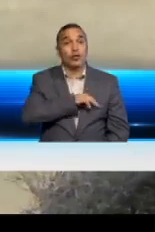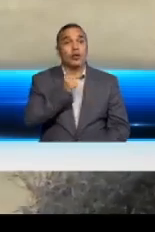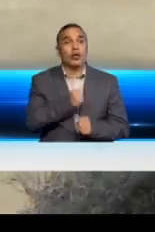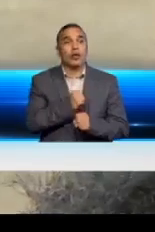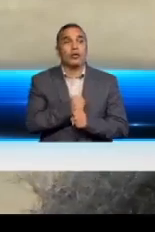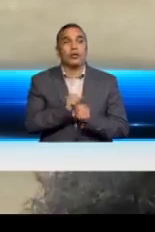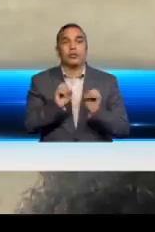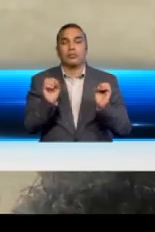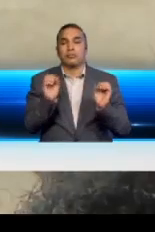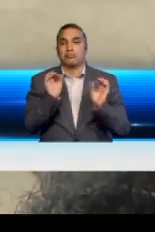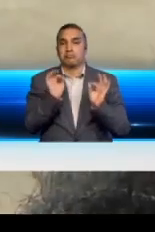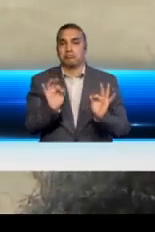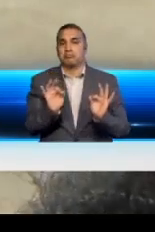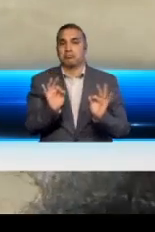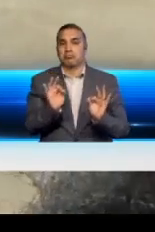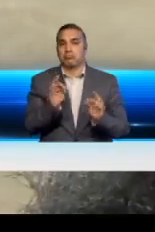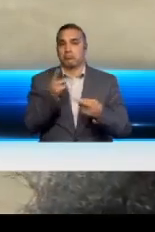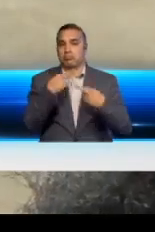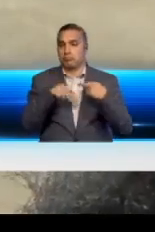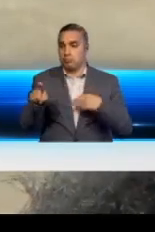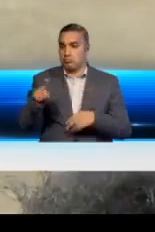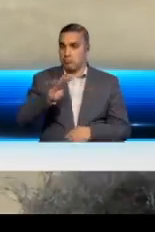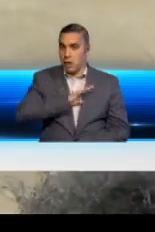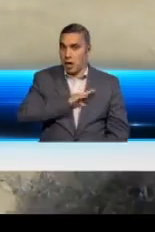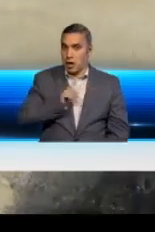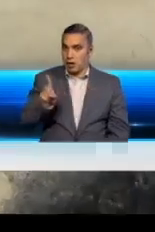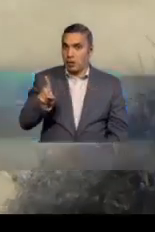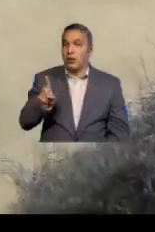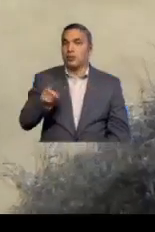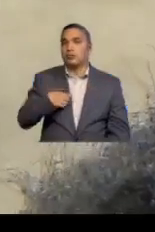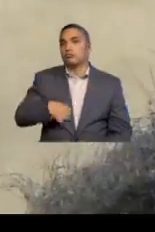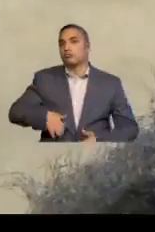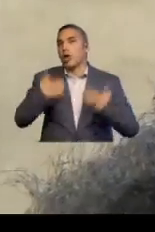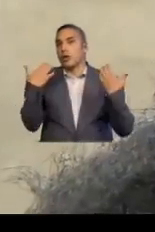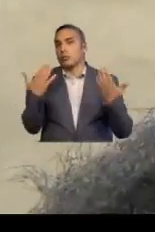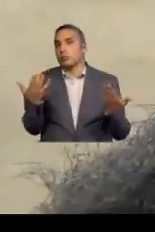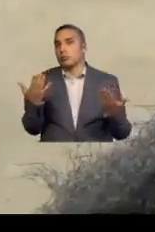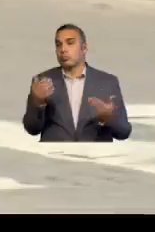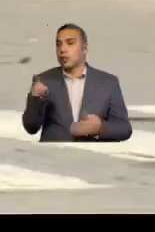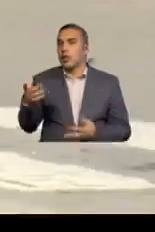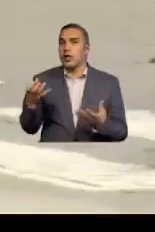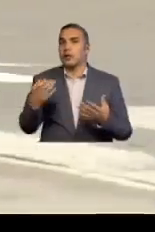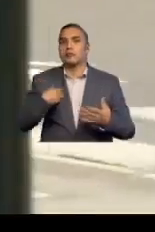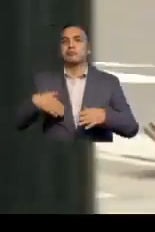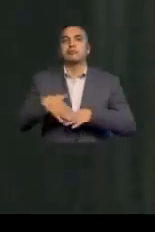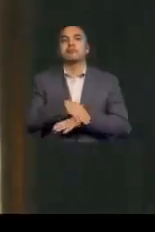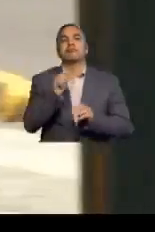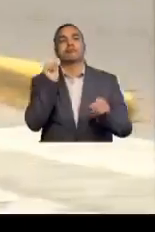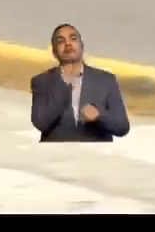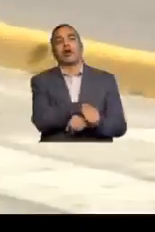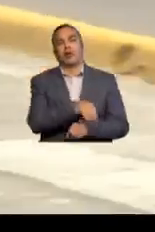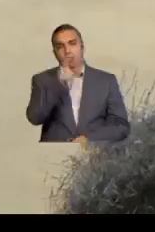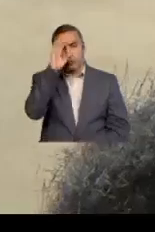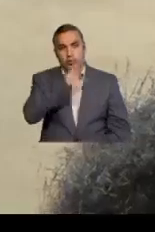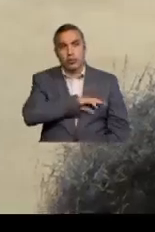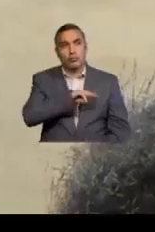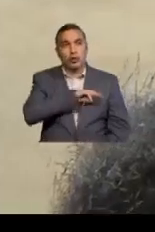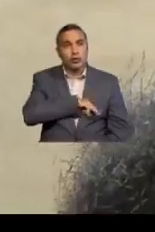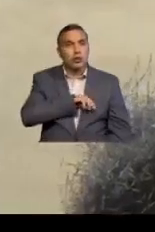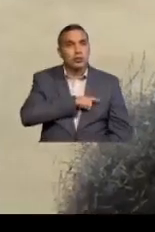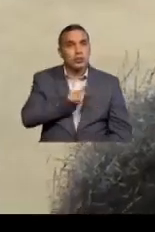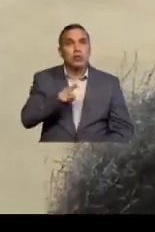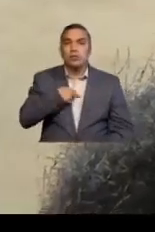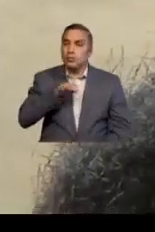que actúa el comerciante, porque hay comerciantes que ellos quieren tomarse la calle, porque el metropolitano